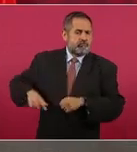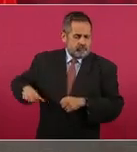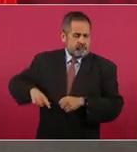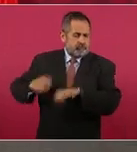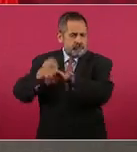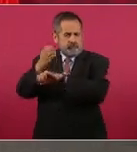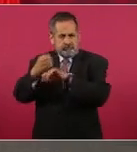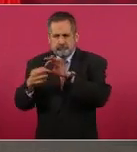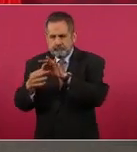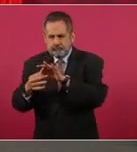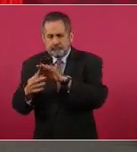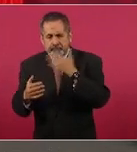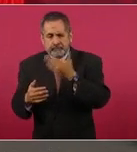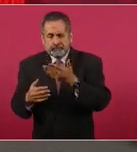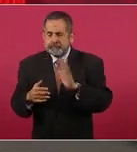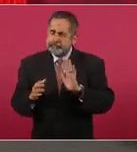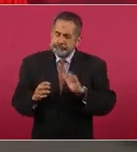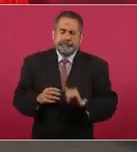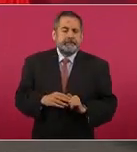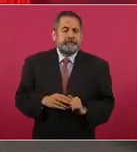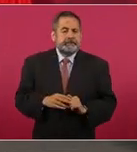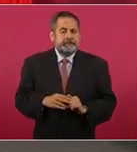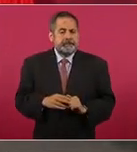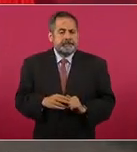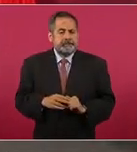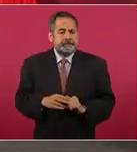estado, se